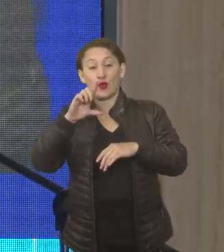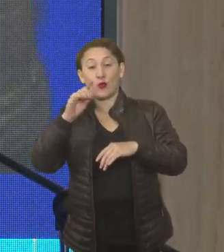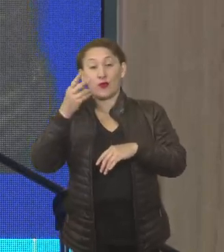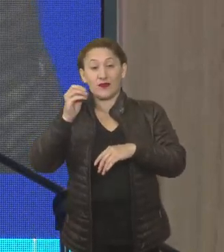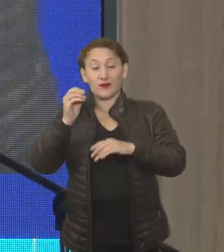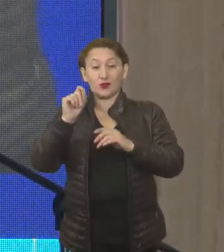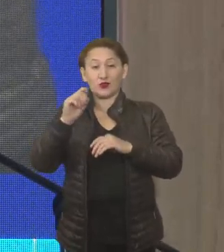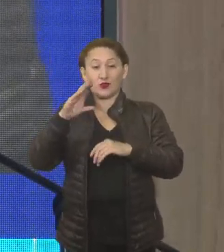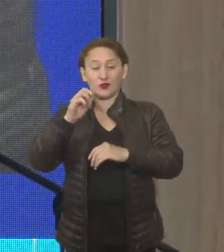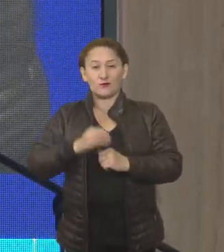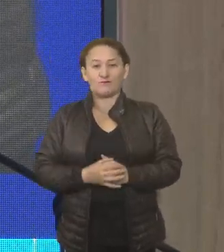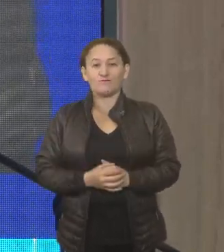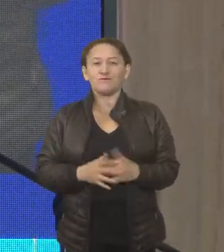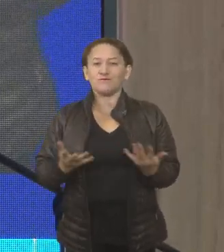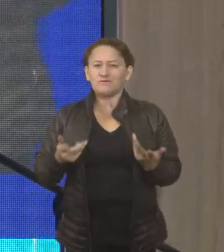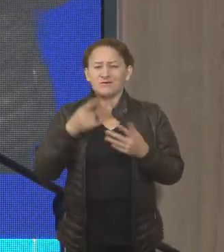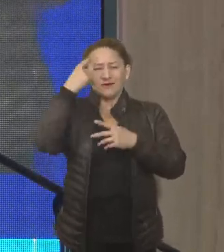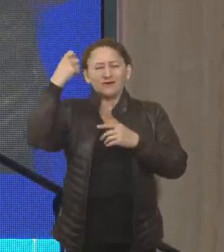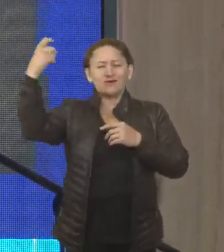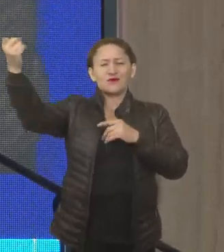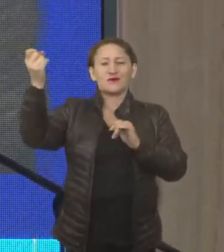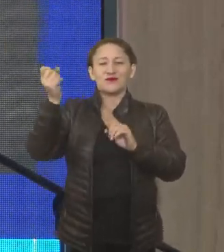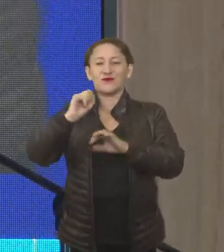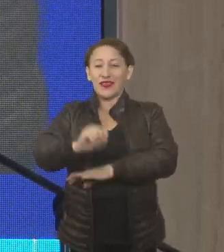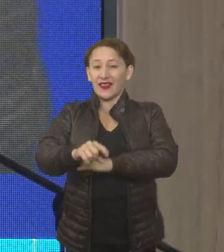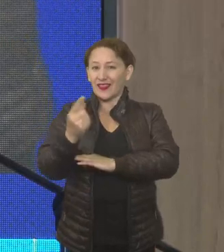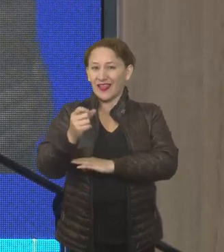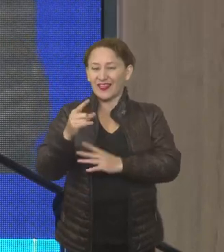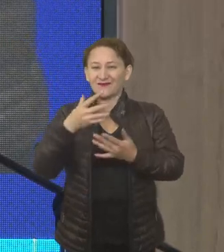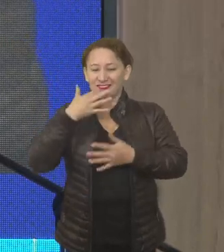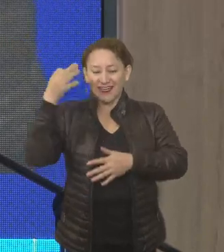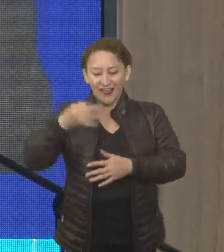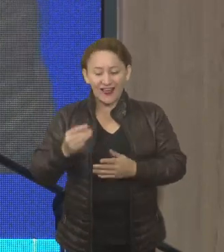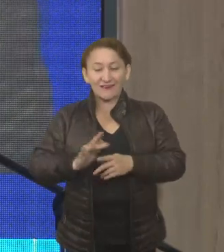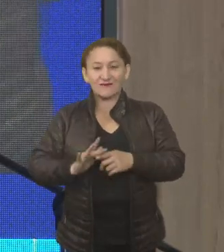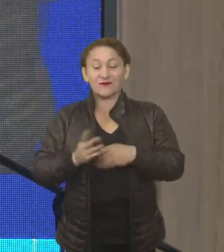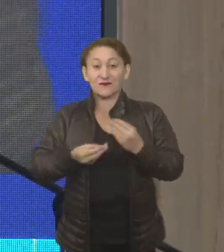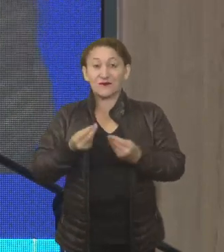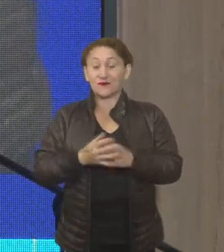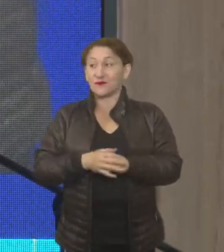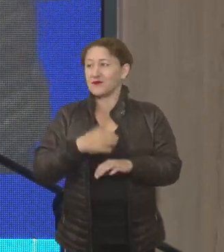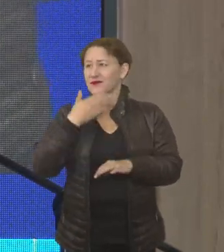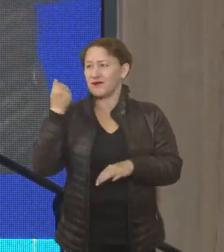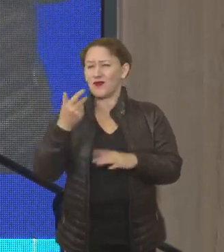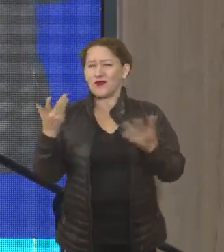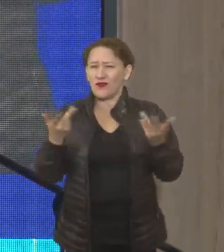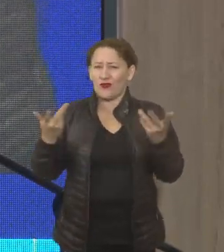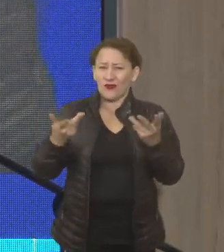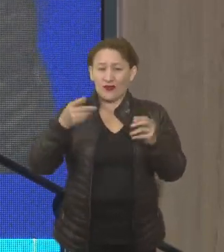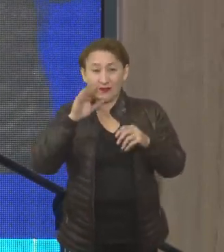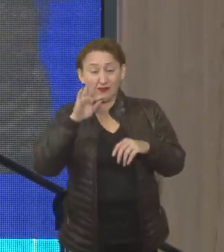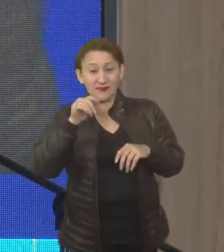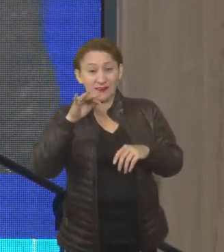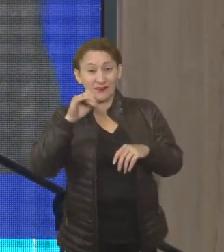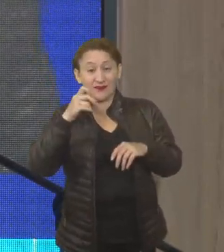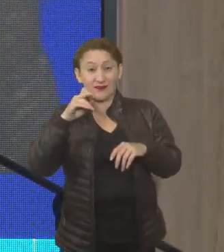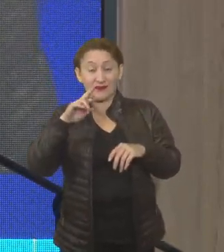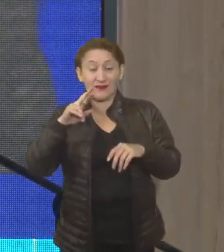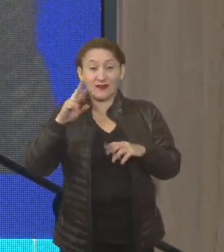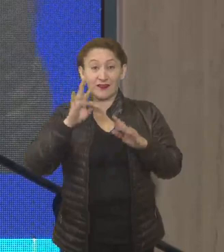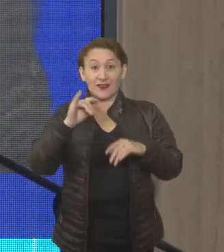www.cor40.co. El evento en donde soñamos digital y lo hacemos real. Los mejores speakers en el sector TIC y de la